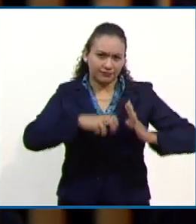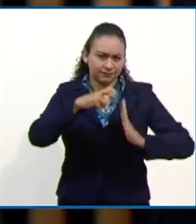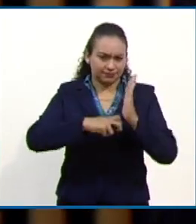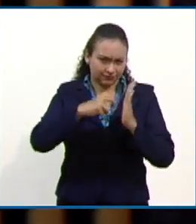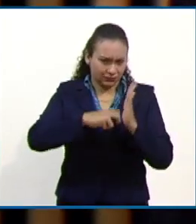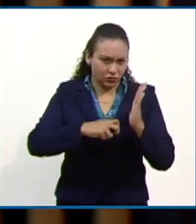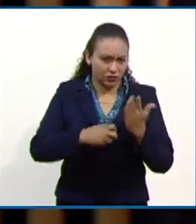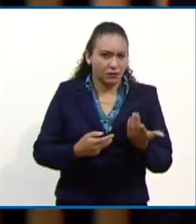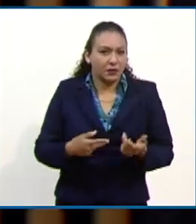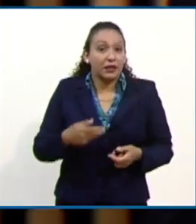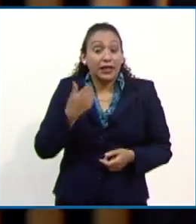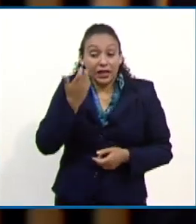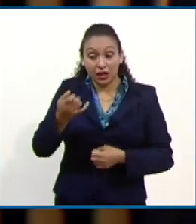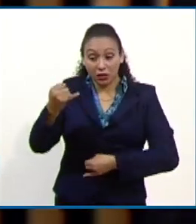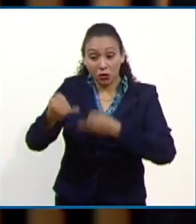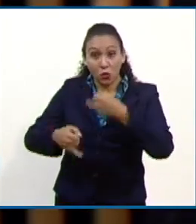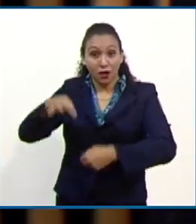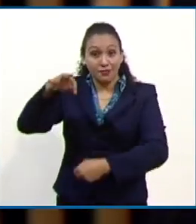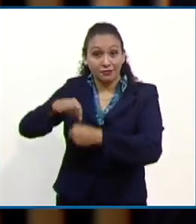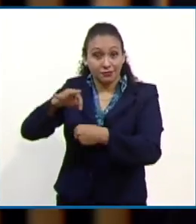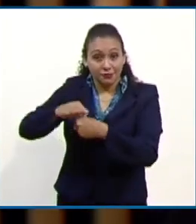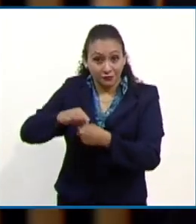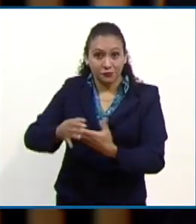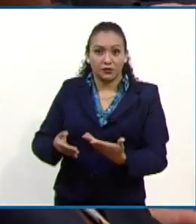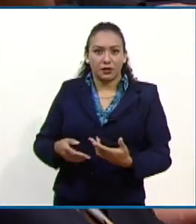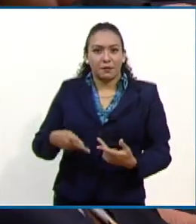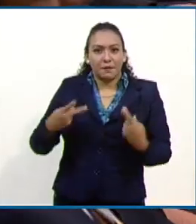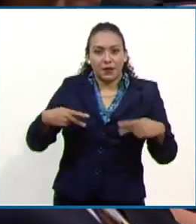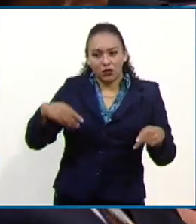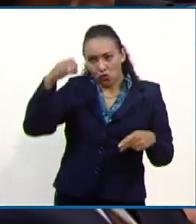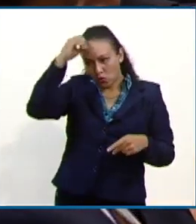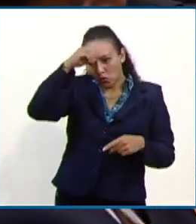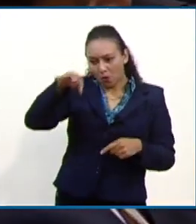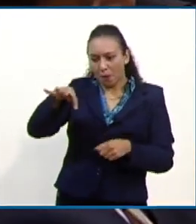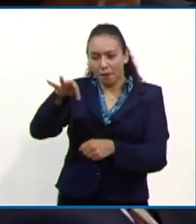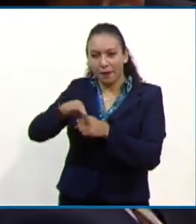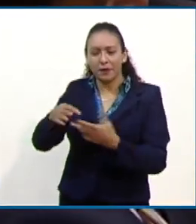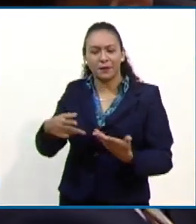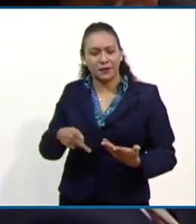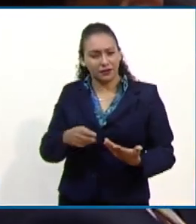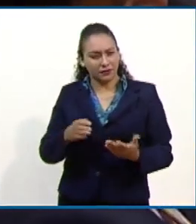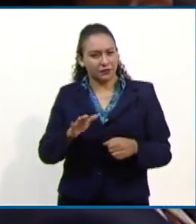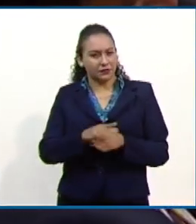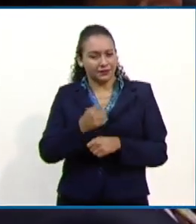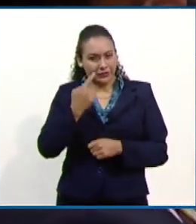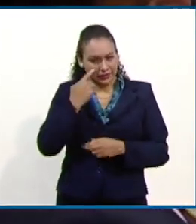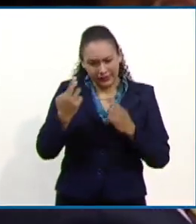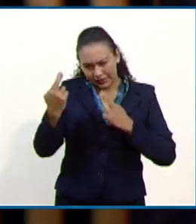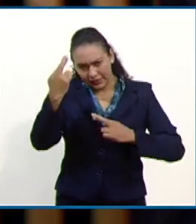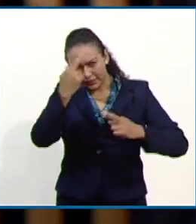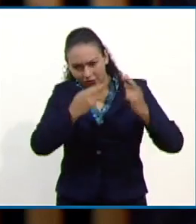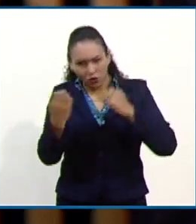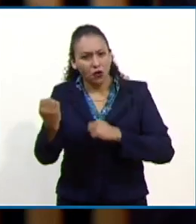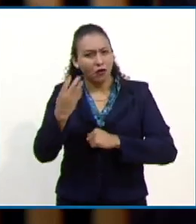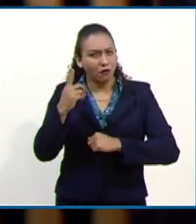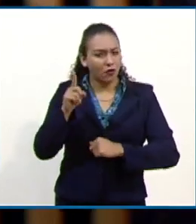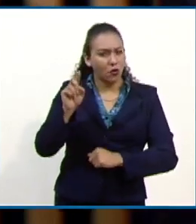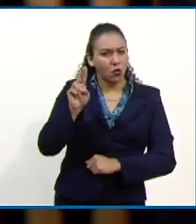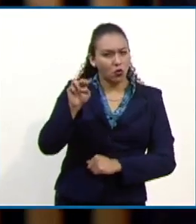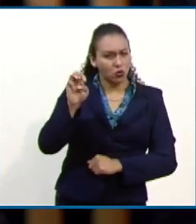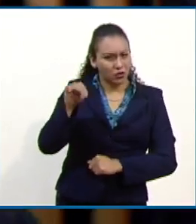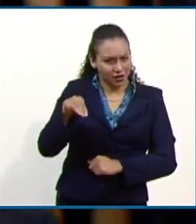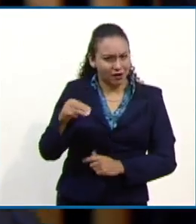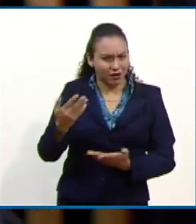electas mediante el voto popular, parte de un diagnóstico equivocado. Al participar en un foro de análisis organizado por la UNAM sobre